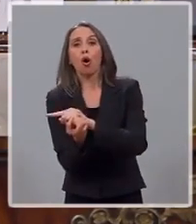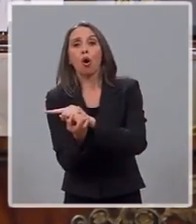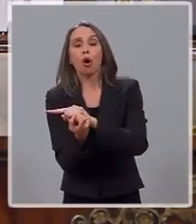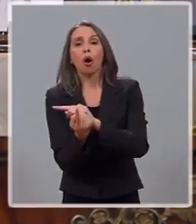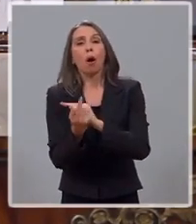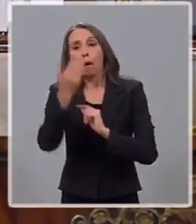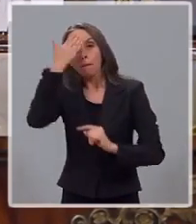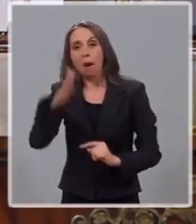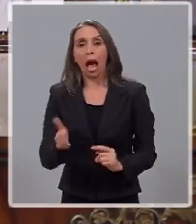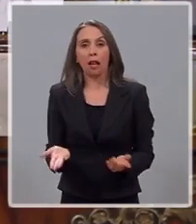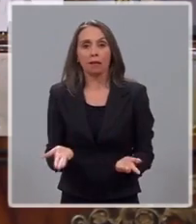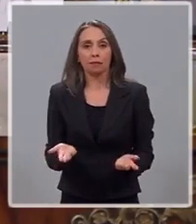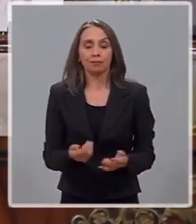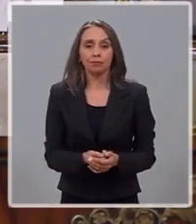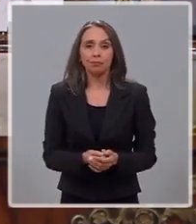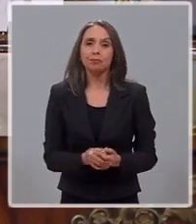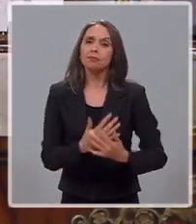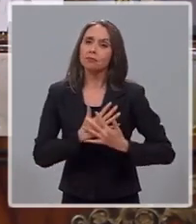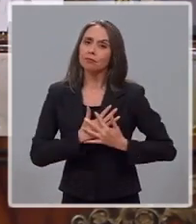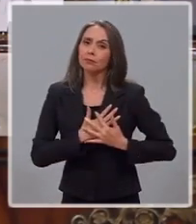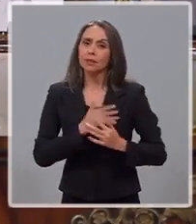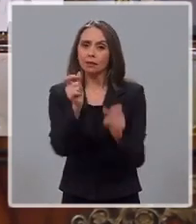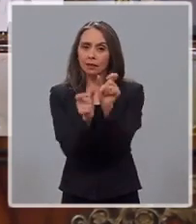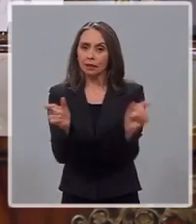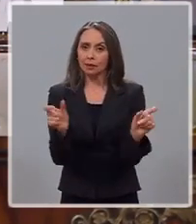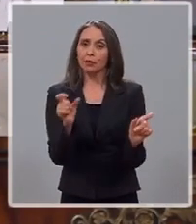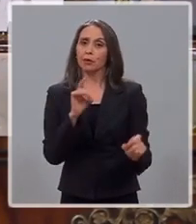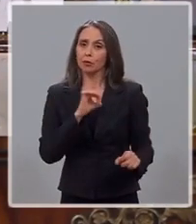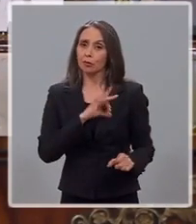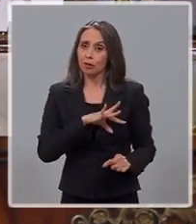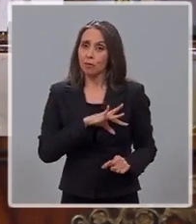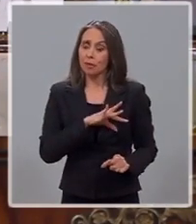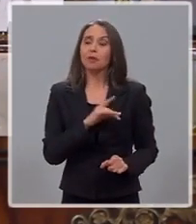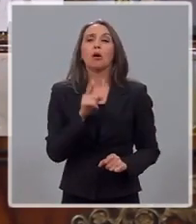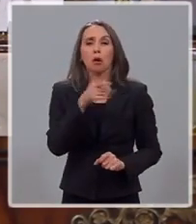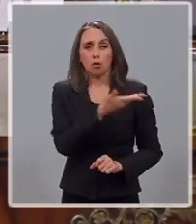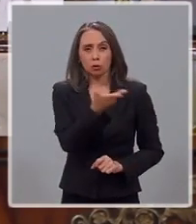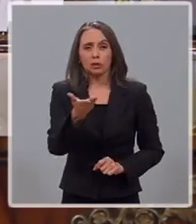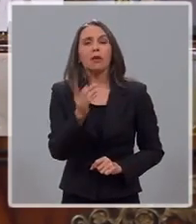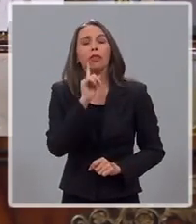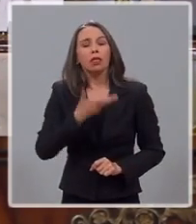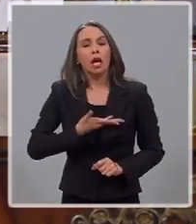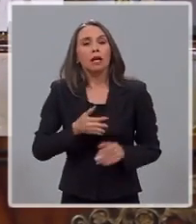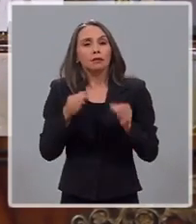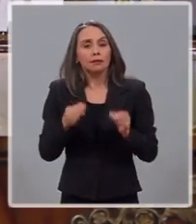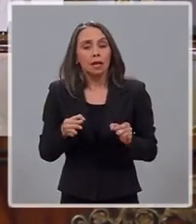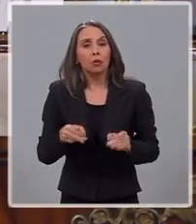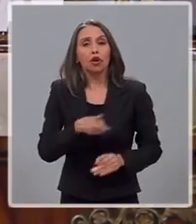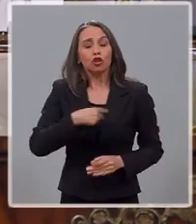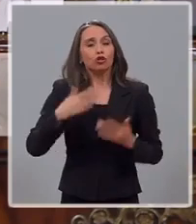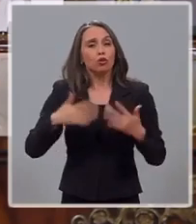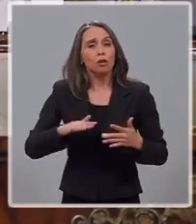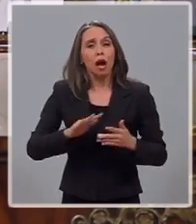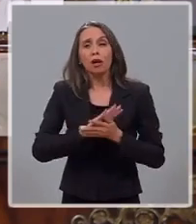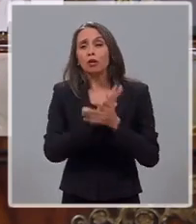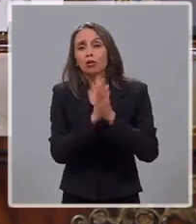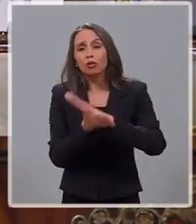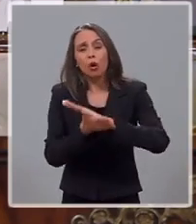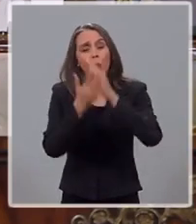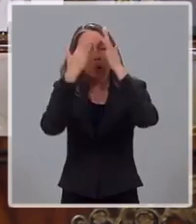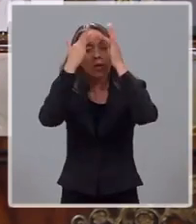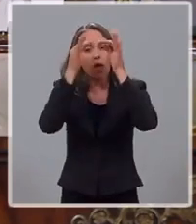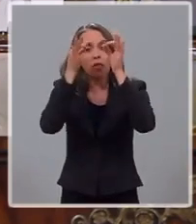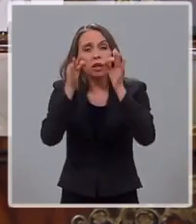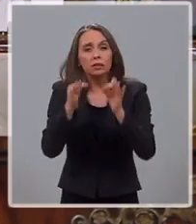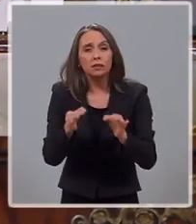mal queridos compatriotas pueden tener la seguridad de que hemos adoptado todas las medidas